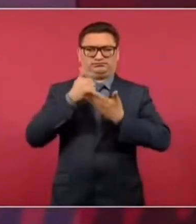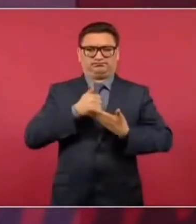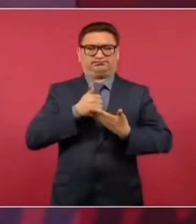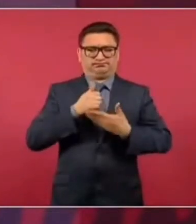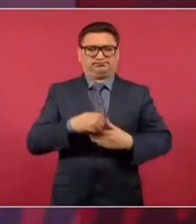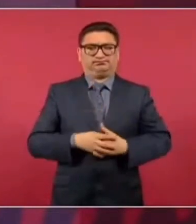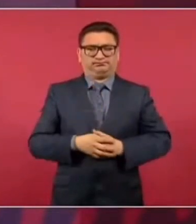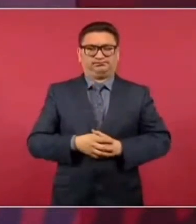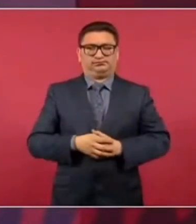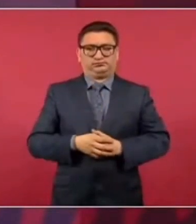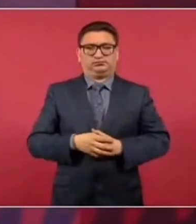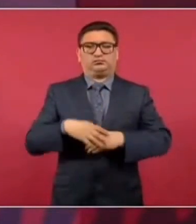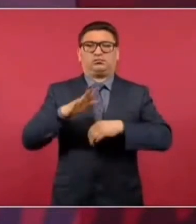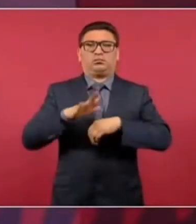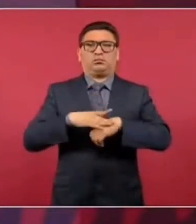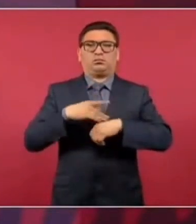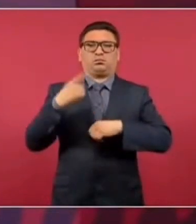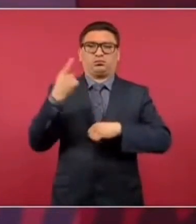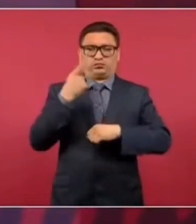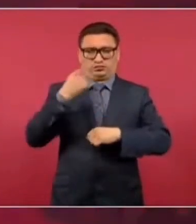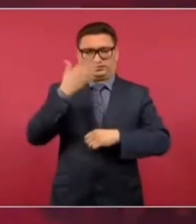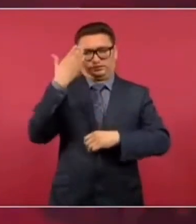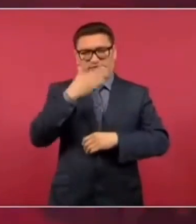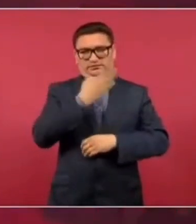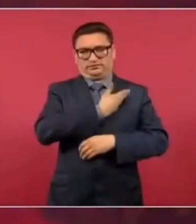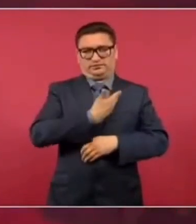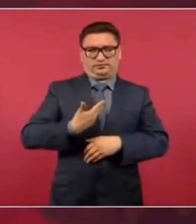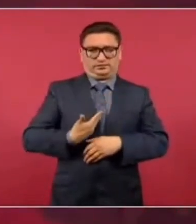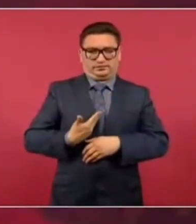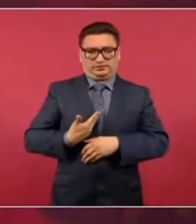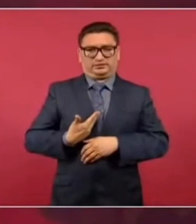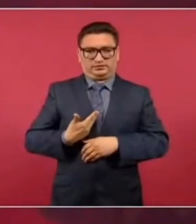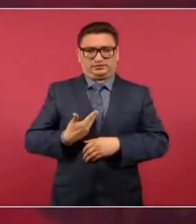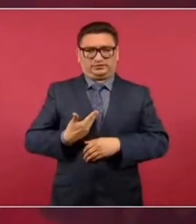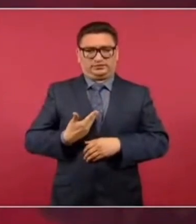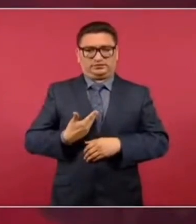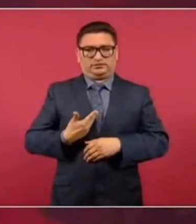ayudó porque recibiendo instrucciones del presidente